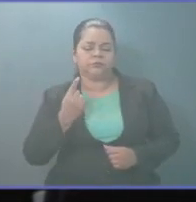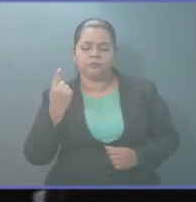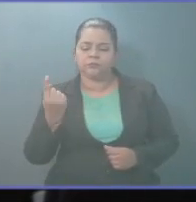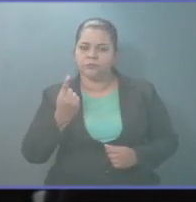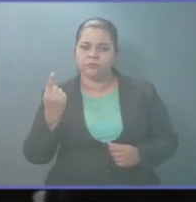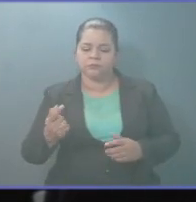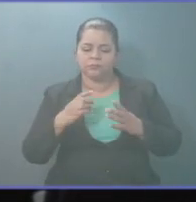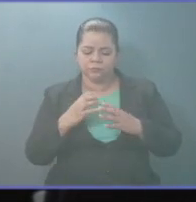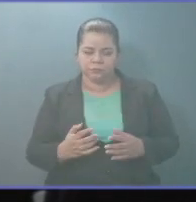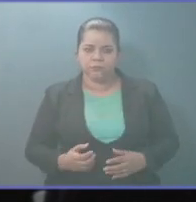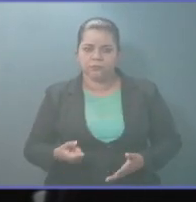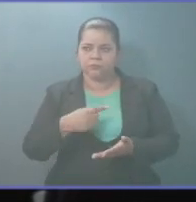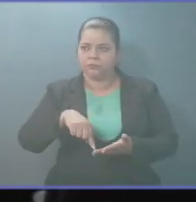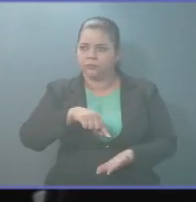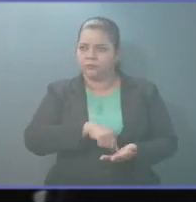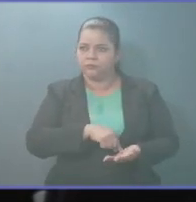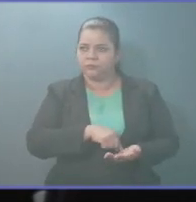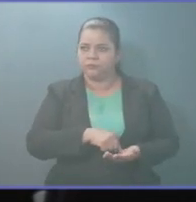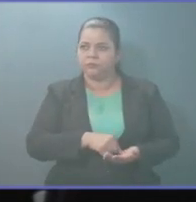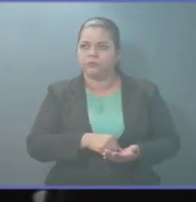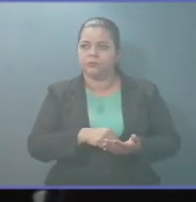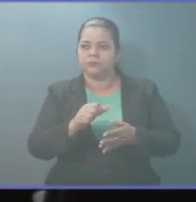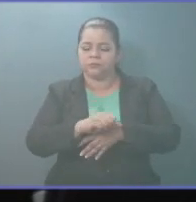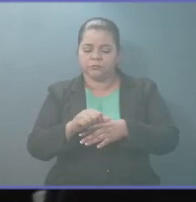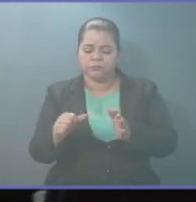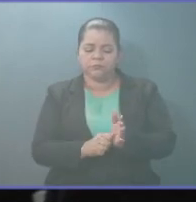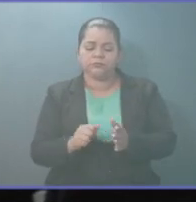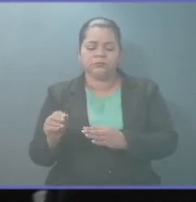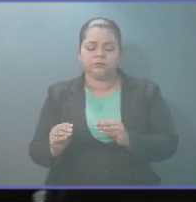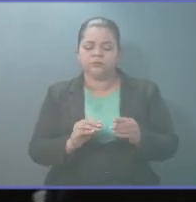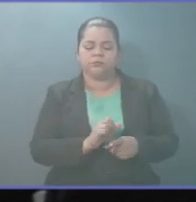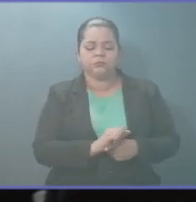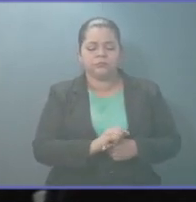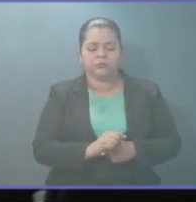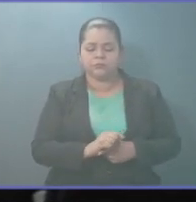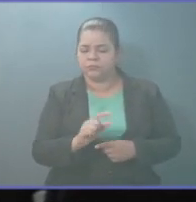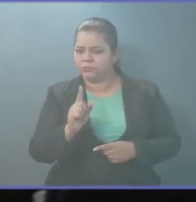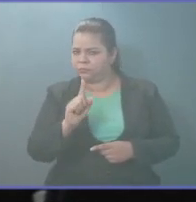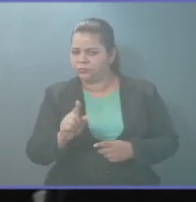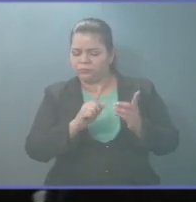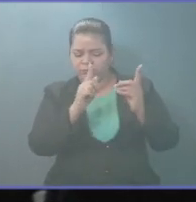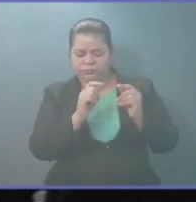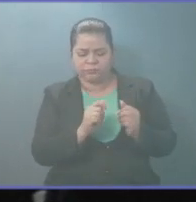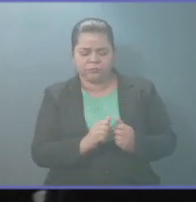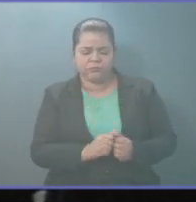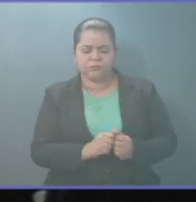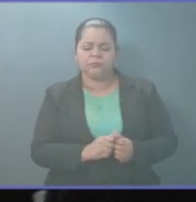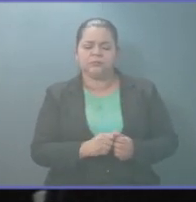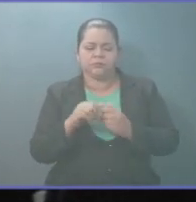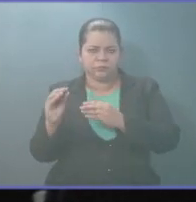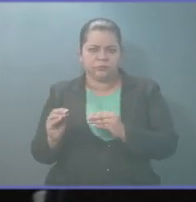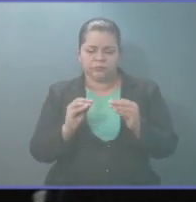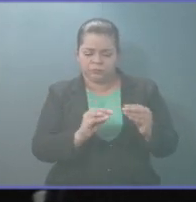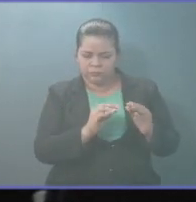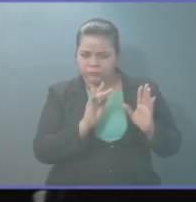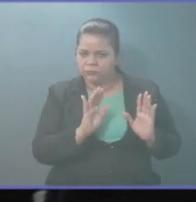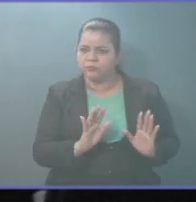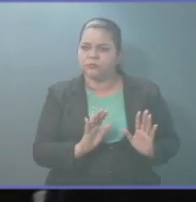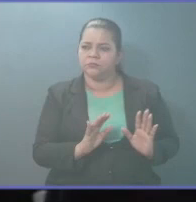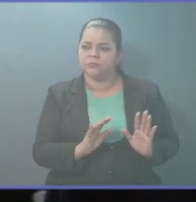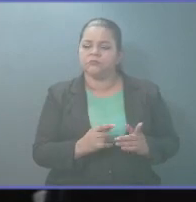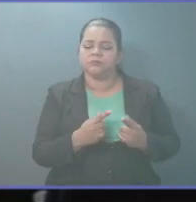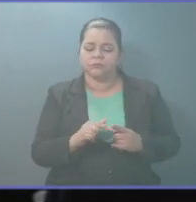entiendo que creo que este es el mes, ¿verdad?, en que todos los ministros encargados de cada cartera de Estado tienen que